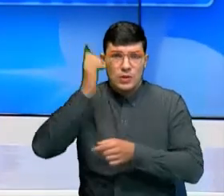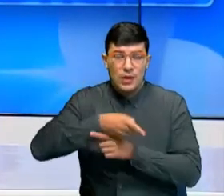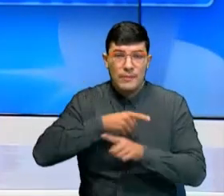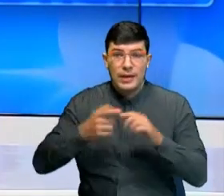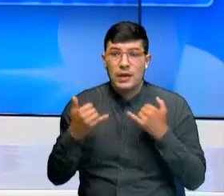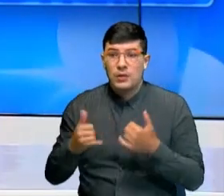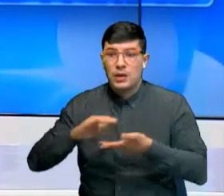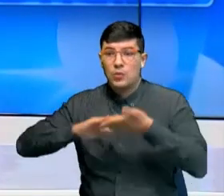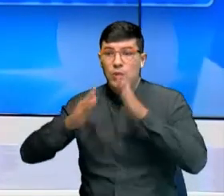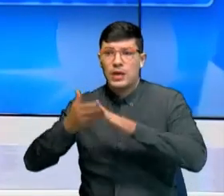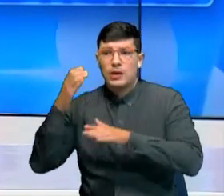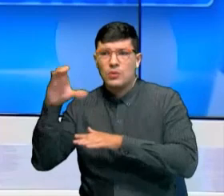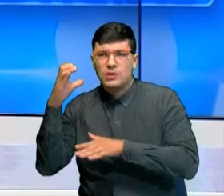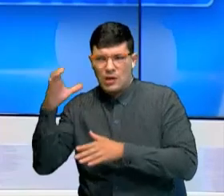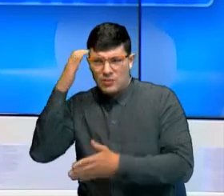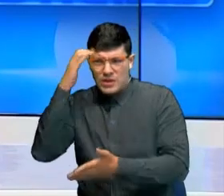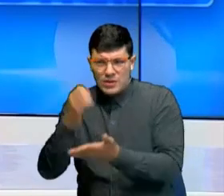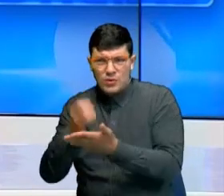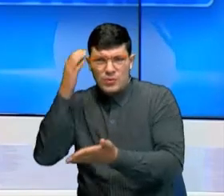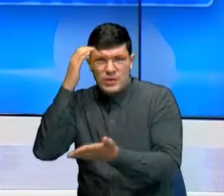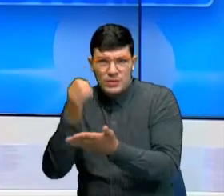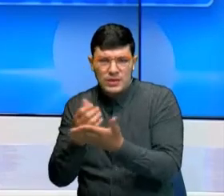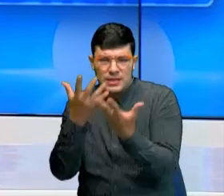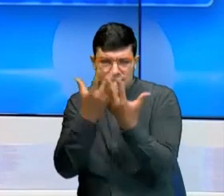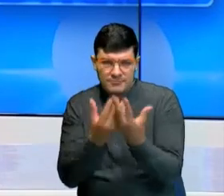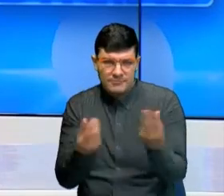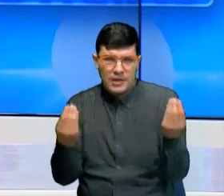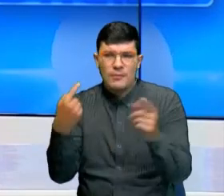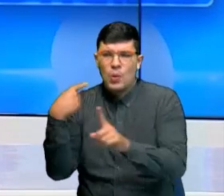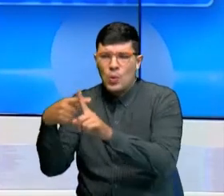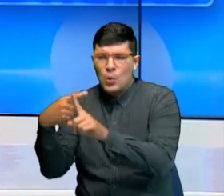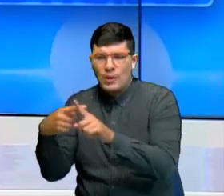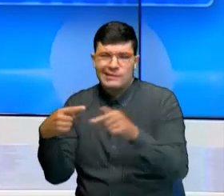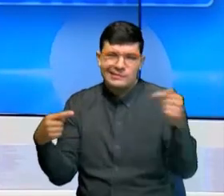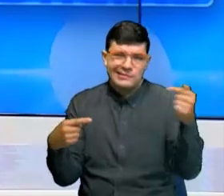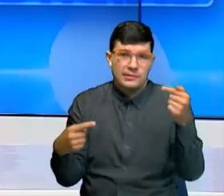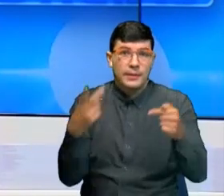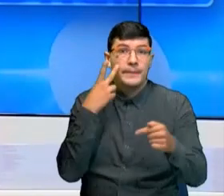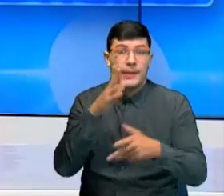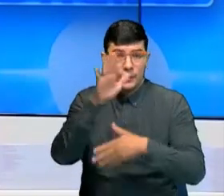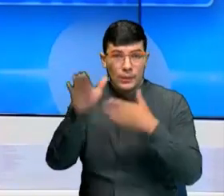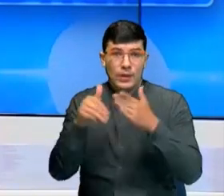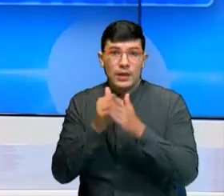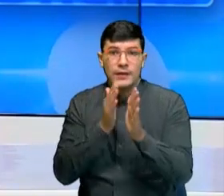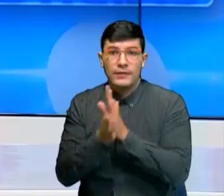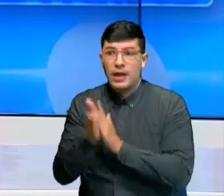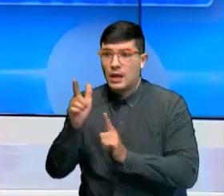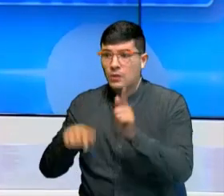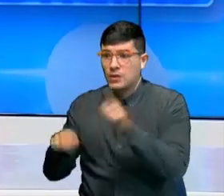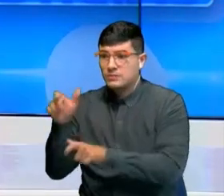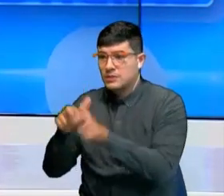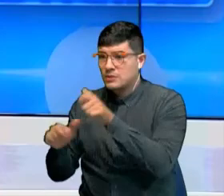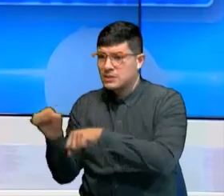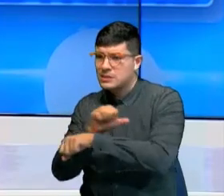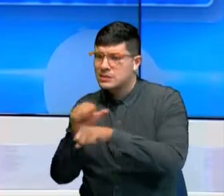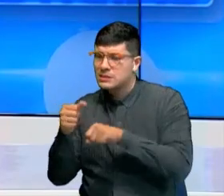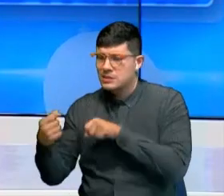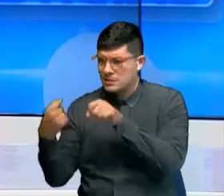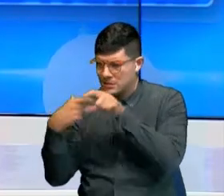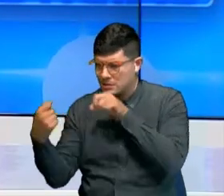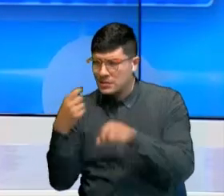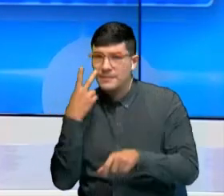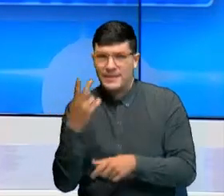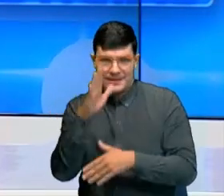torno al tema persisten y se encuentran divididas. Nuestro compañero Jorge Colmenares habló con varios conductores sobre esta situación. Jorge, adelante usted con